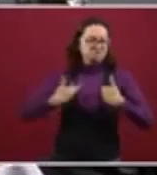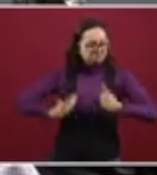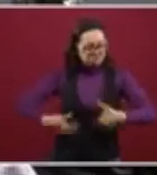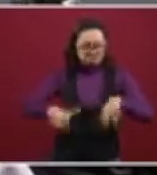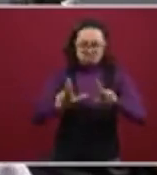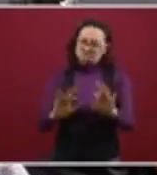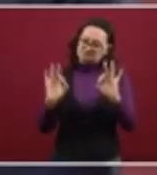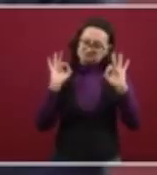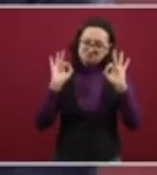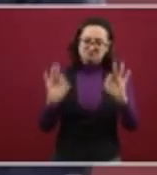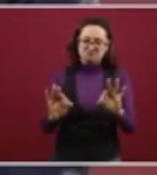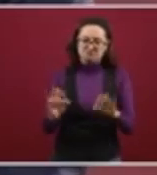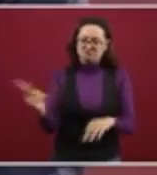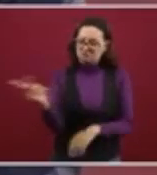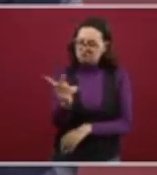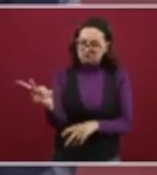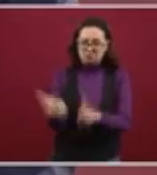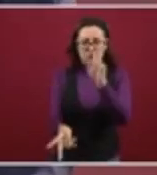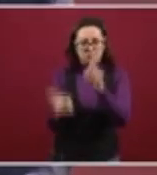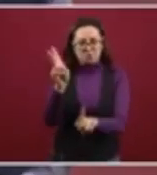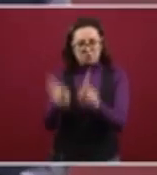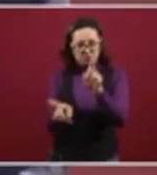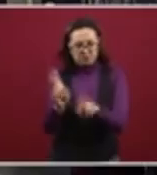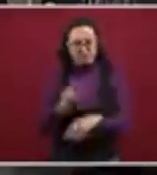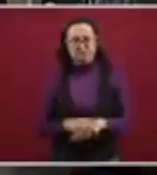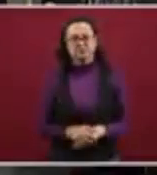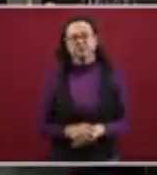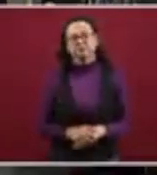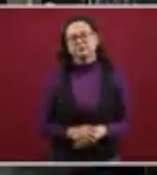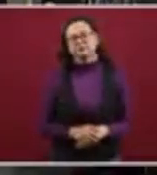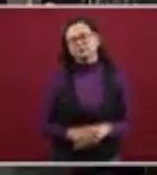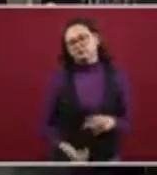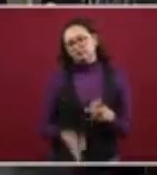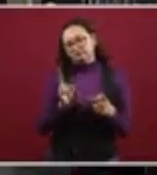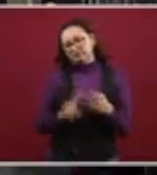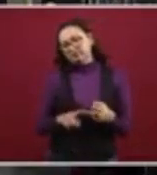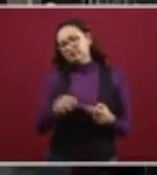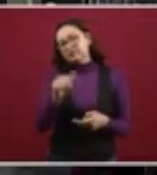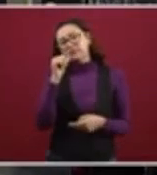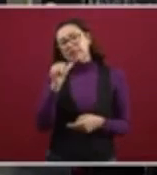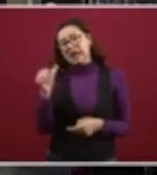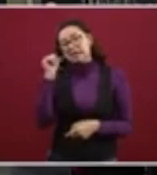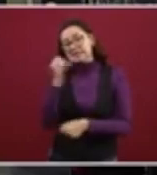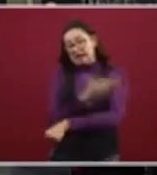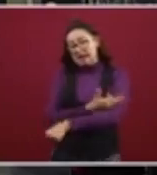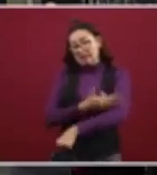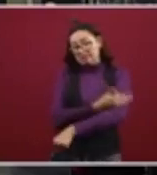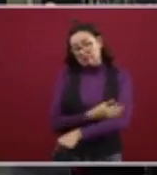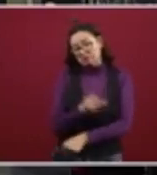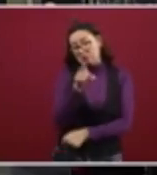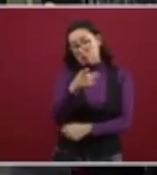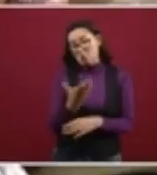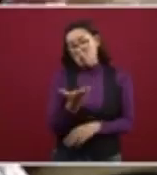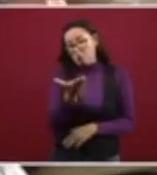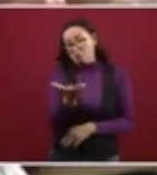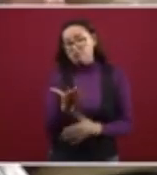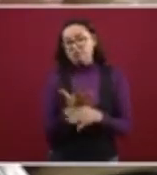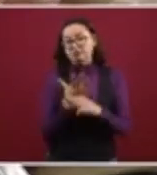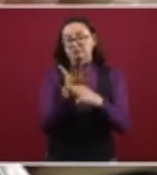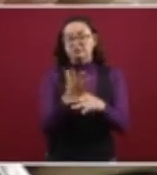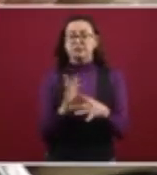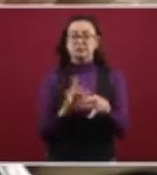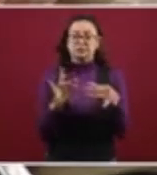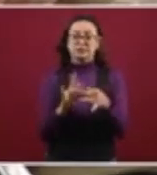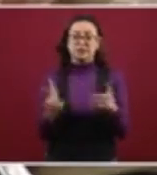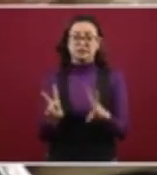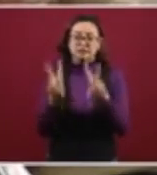con el señor Pompeo. Ayer por la tarde usted subió un video criticando la postura del Poder Judicial frente a la